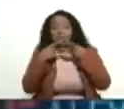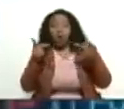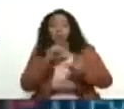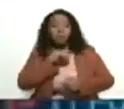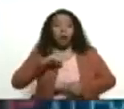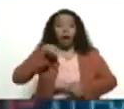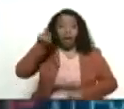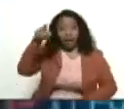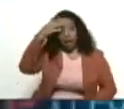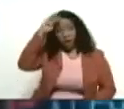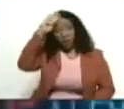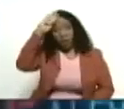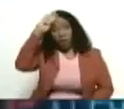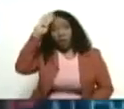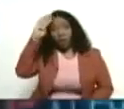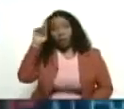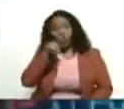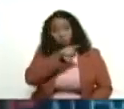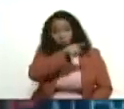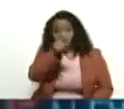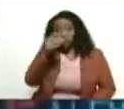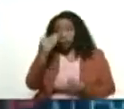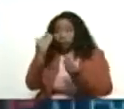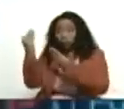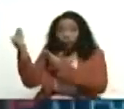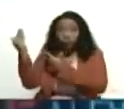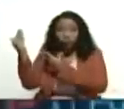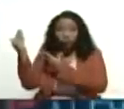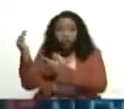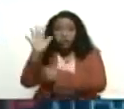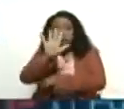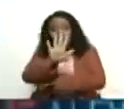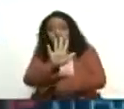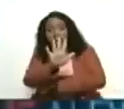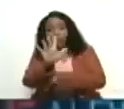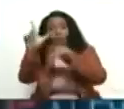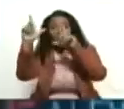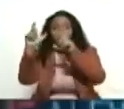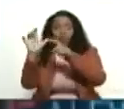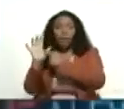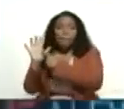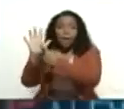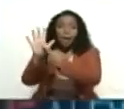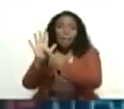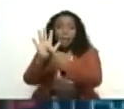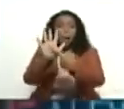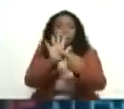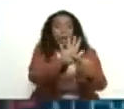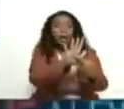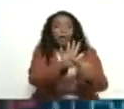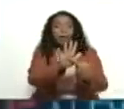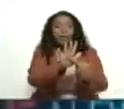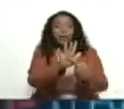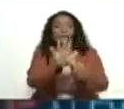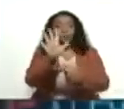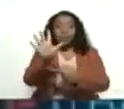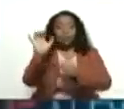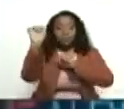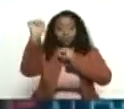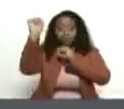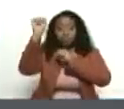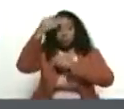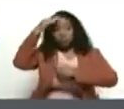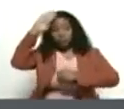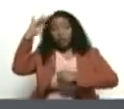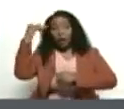Cuba donde usted no viera las cinco fotos de los cinco héroes cubanos, hasta el punto que el día que yo conocí a